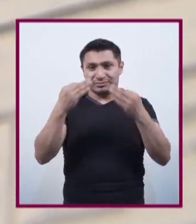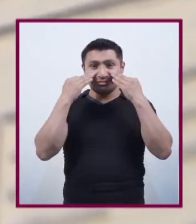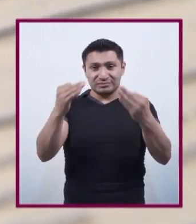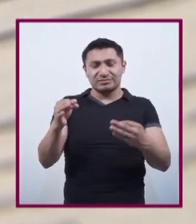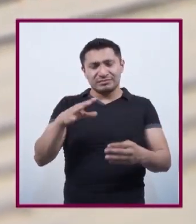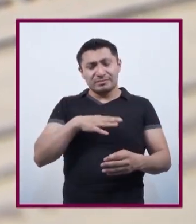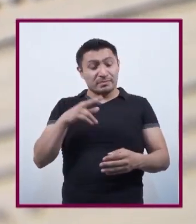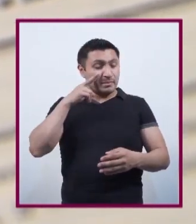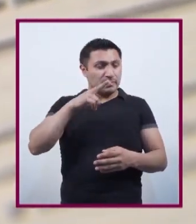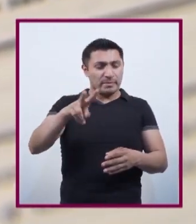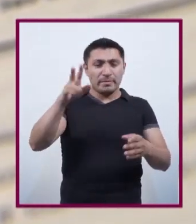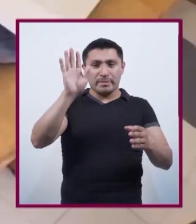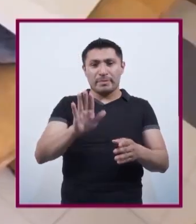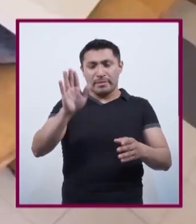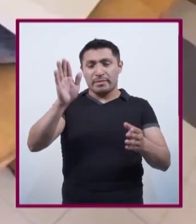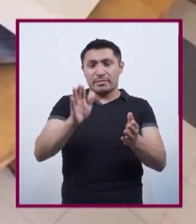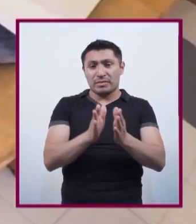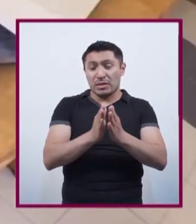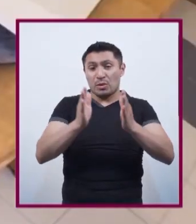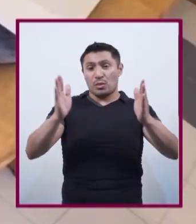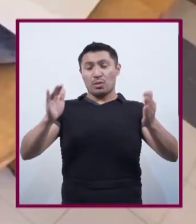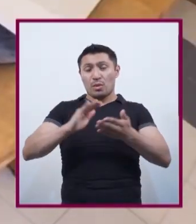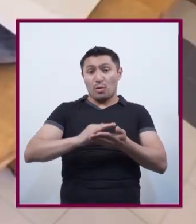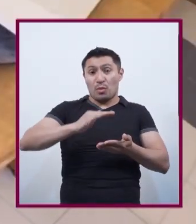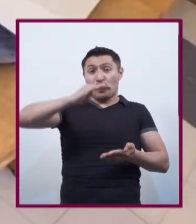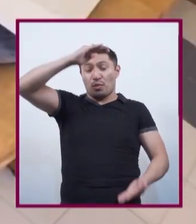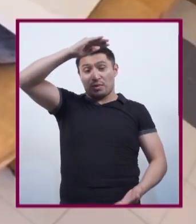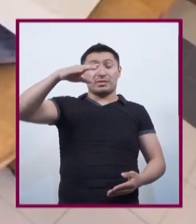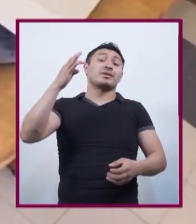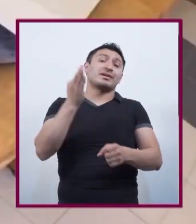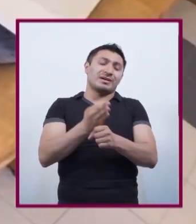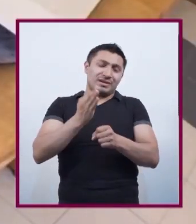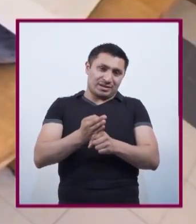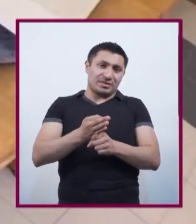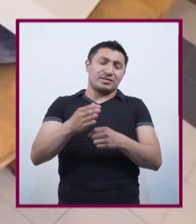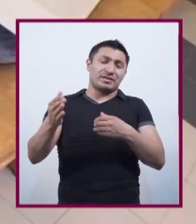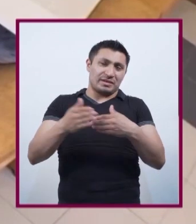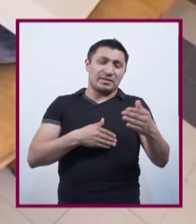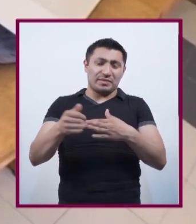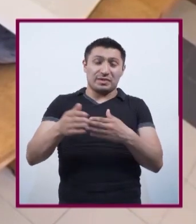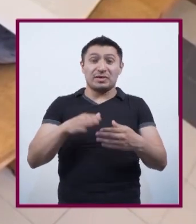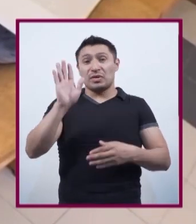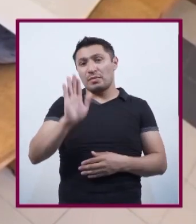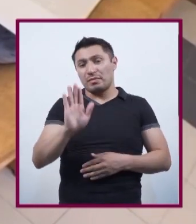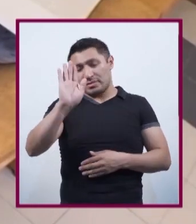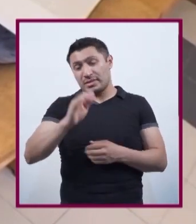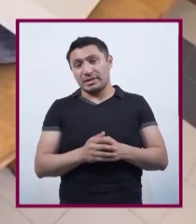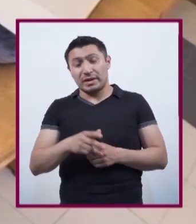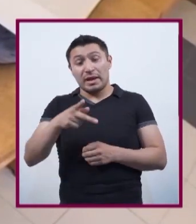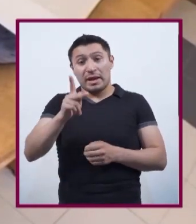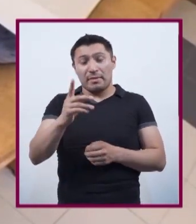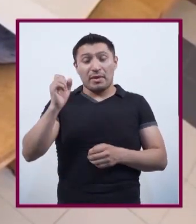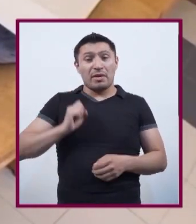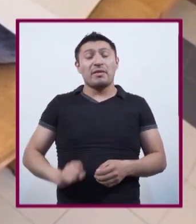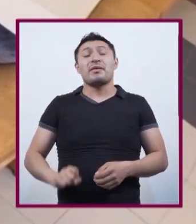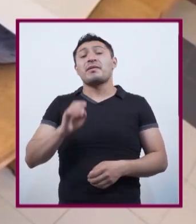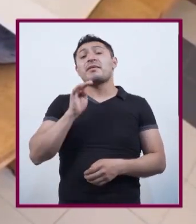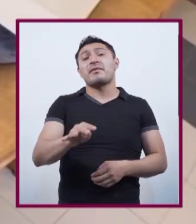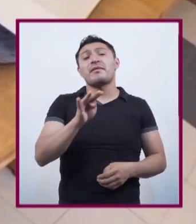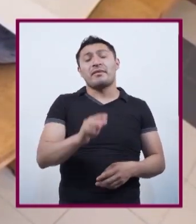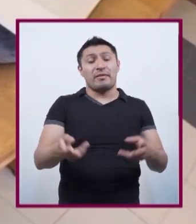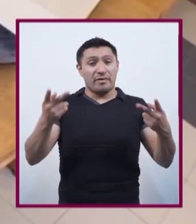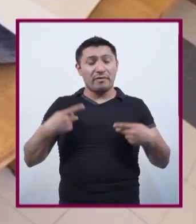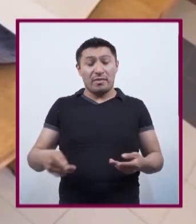años. Pueden apreciar que se aparece más el tamaño a los periódicos de la actualidad. Pero